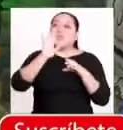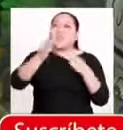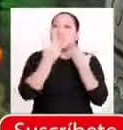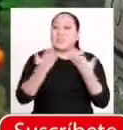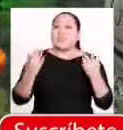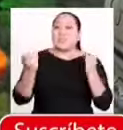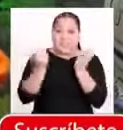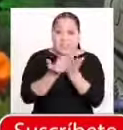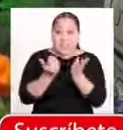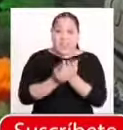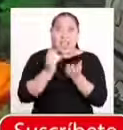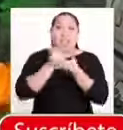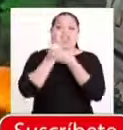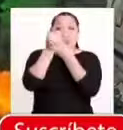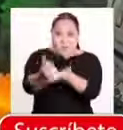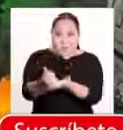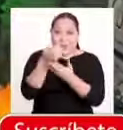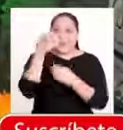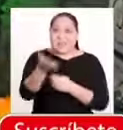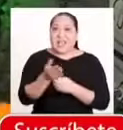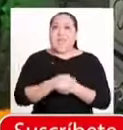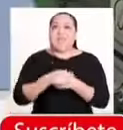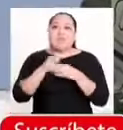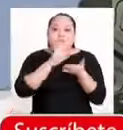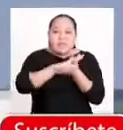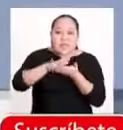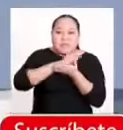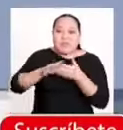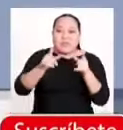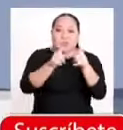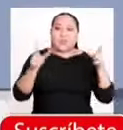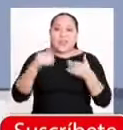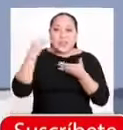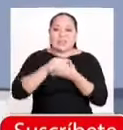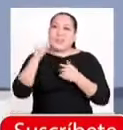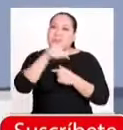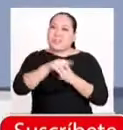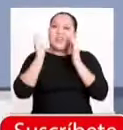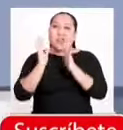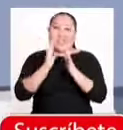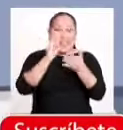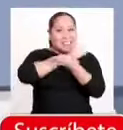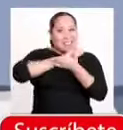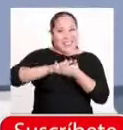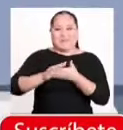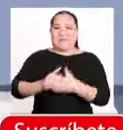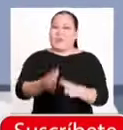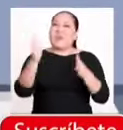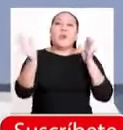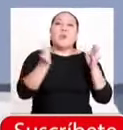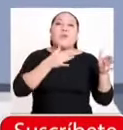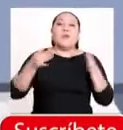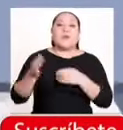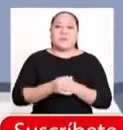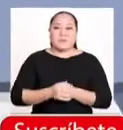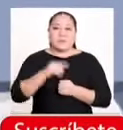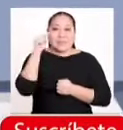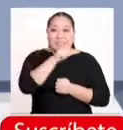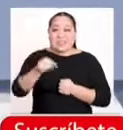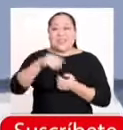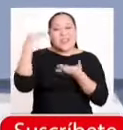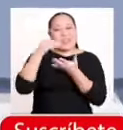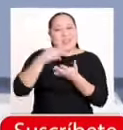escolares. Y ayudémoslos a acomodar su espacio de estudio para que siempre esté ordenado, limpio y ventilado. Van a ver que